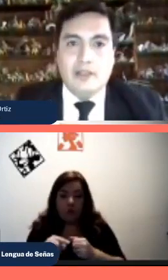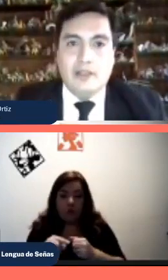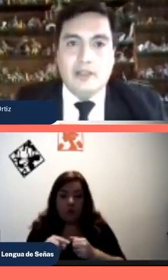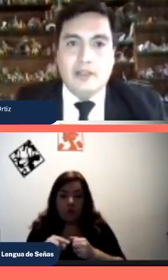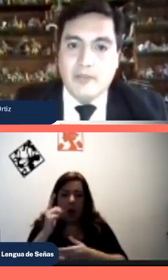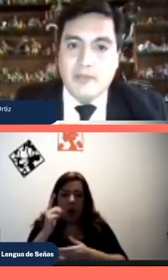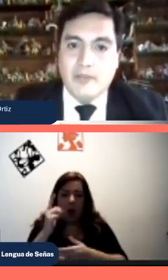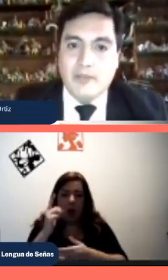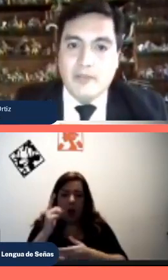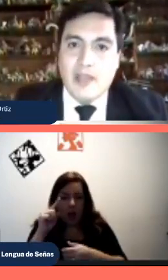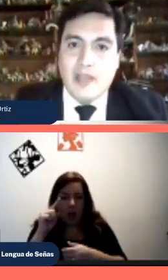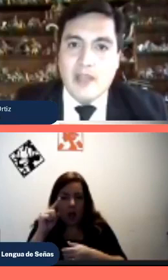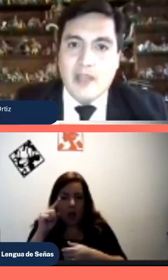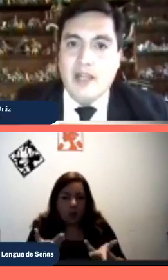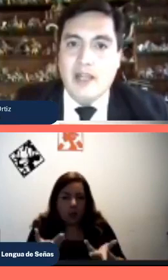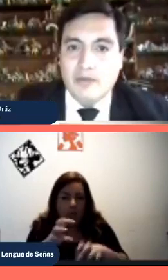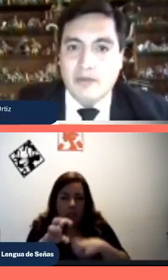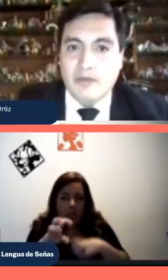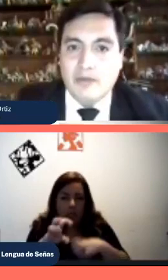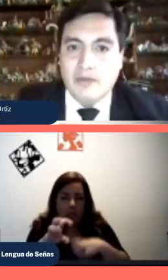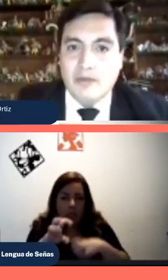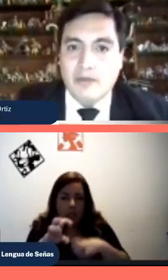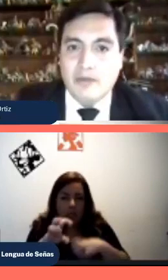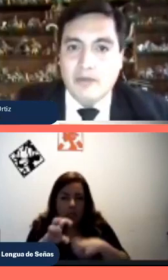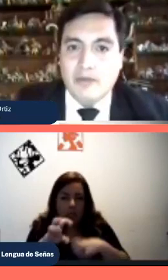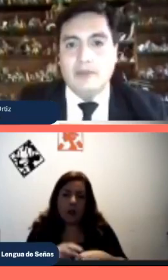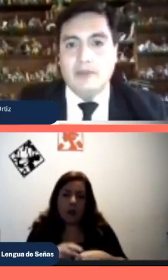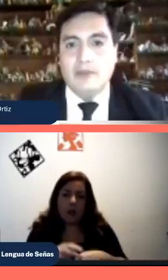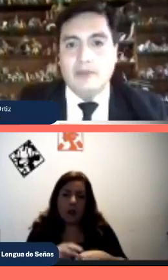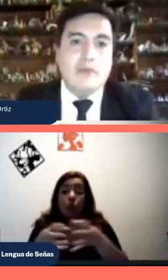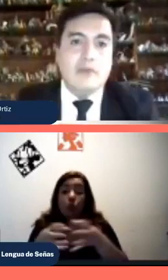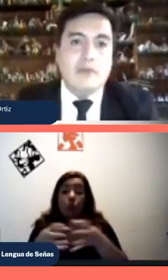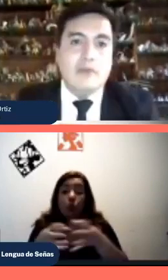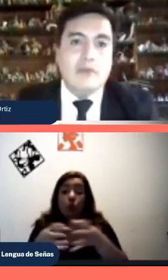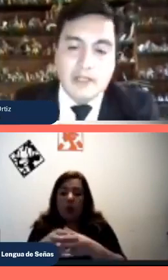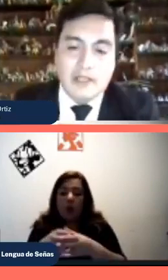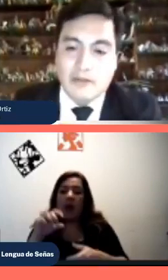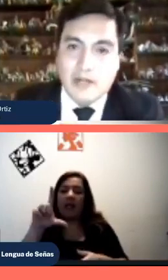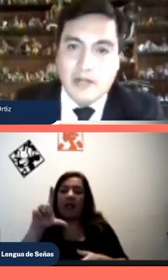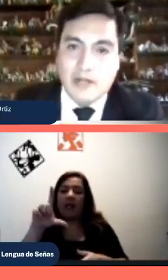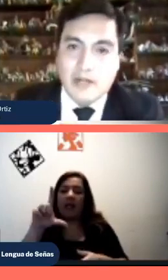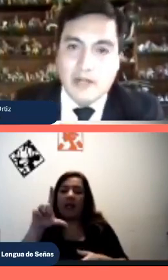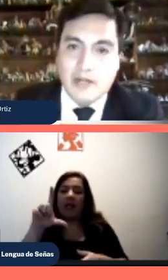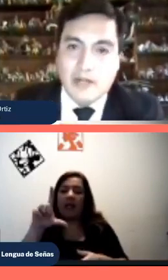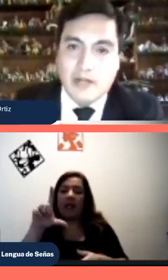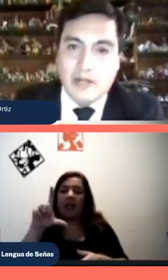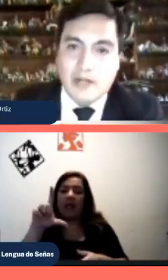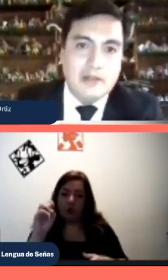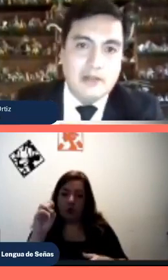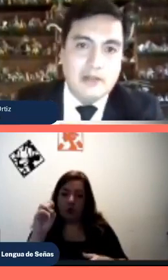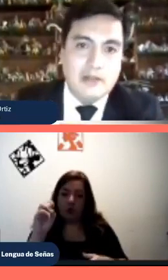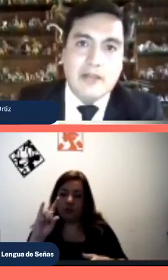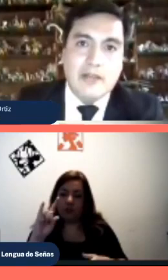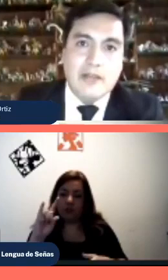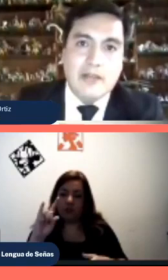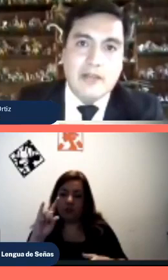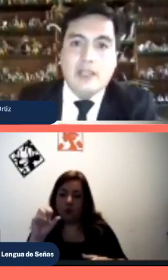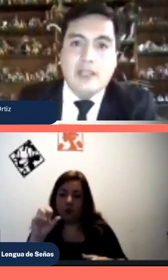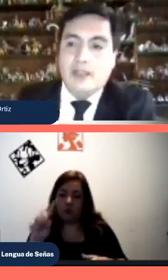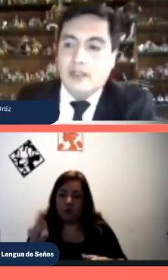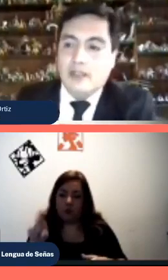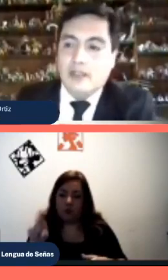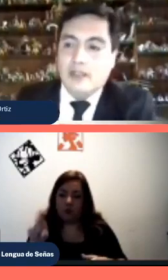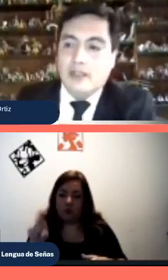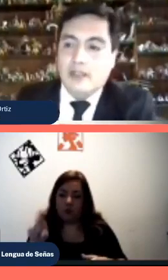grupo de reptiles que se llama lepidosaurios, dentro del cual están los dragones, los varanos